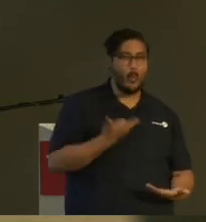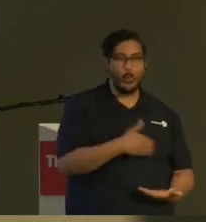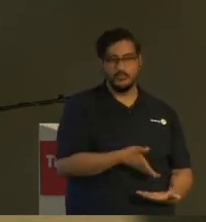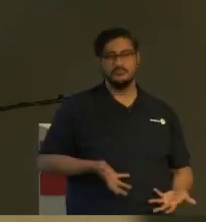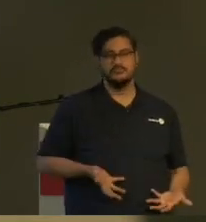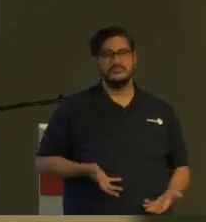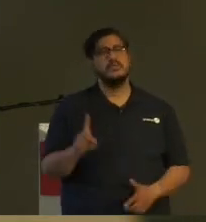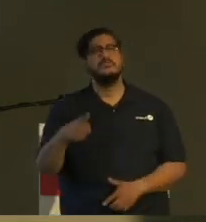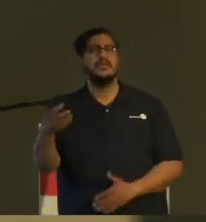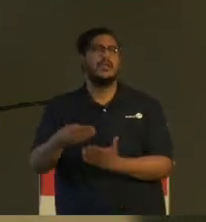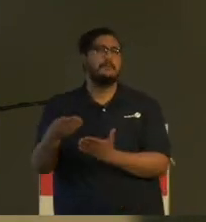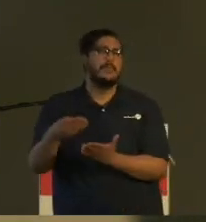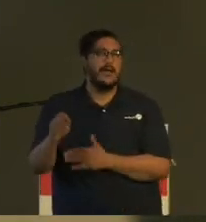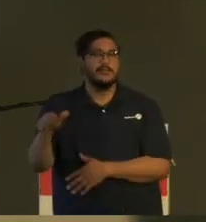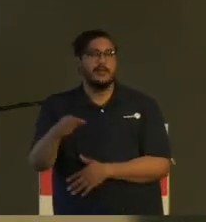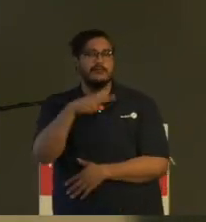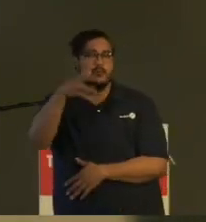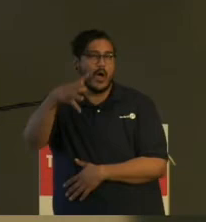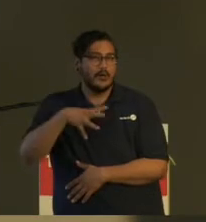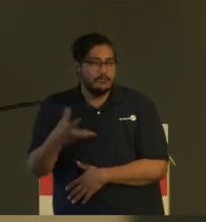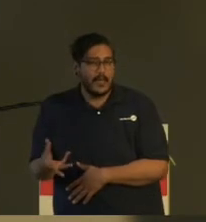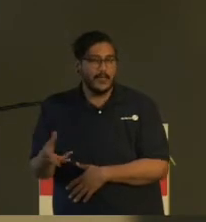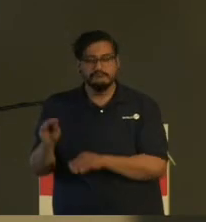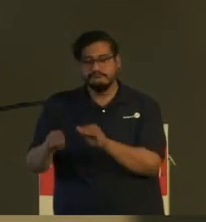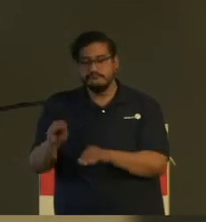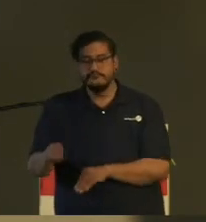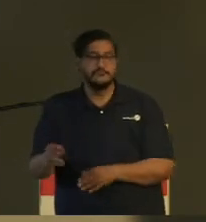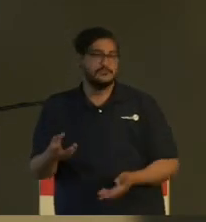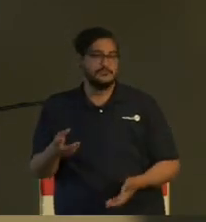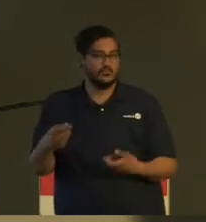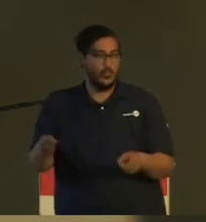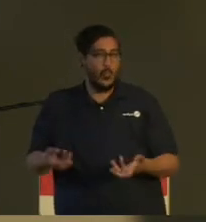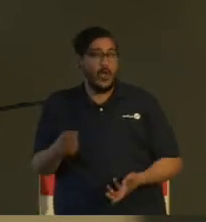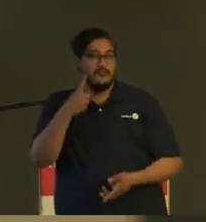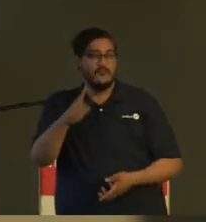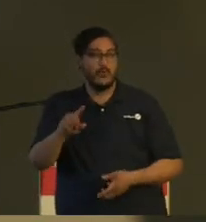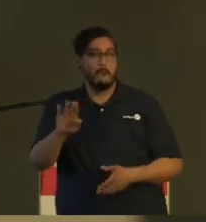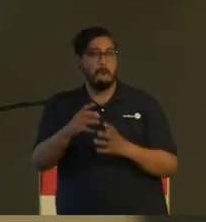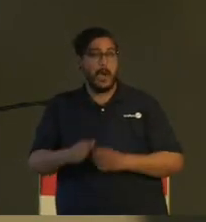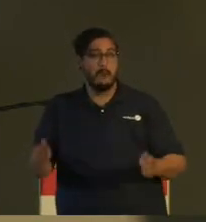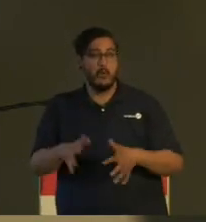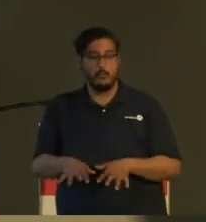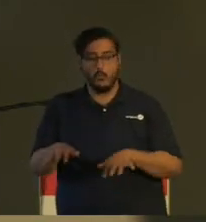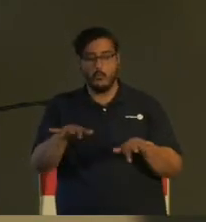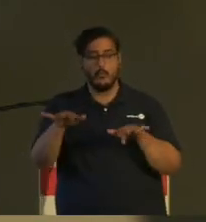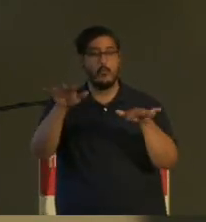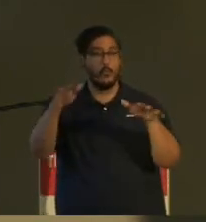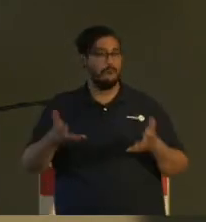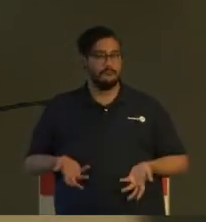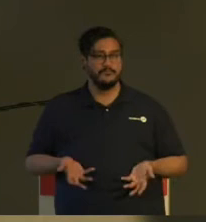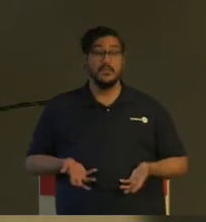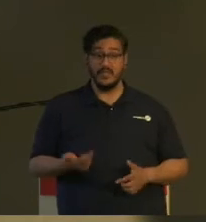hombres rana, de cuyos tanques salían sin parar las burbujas. Cuando al fin logré cierto dominio con otros